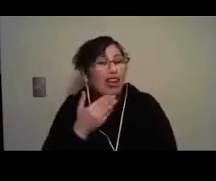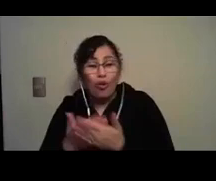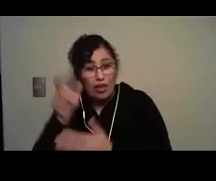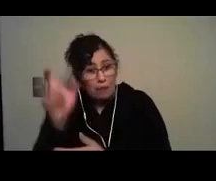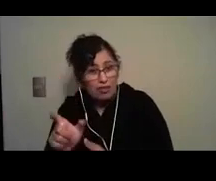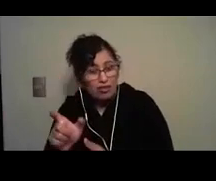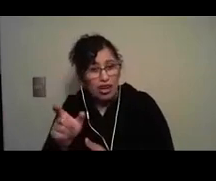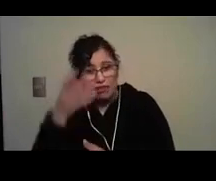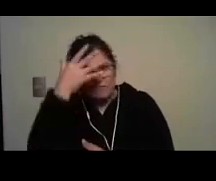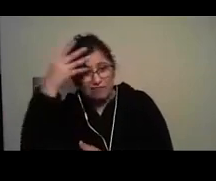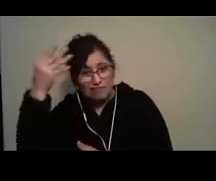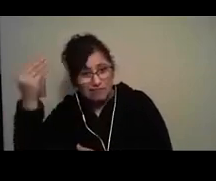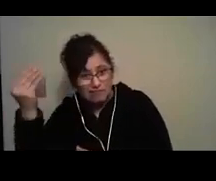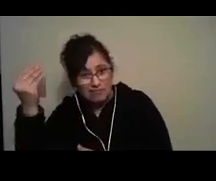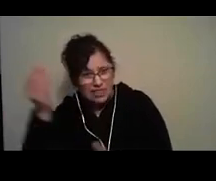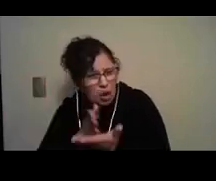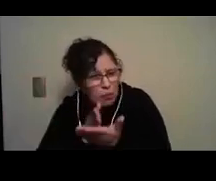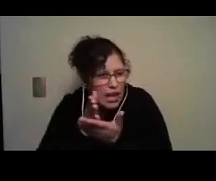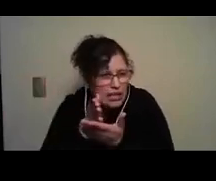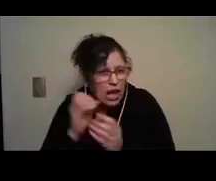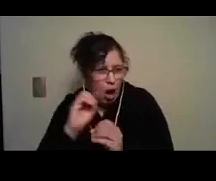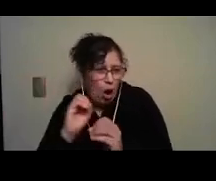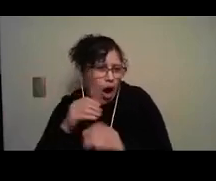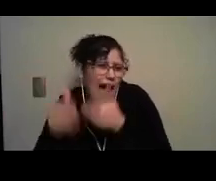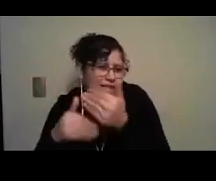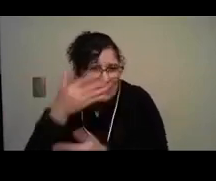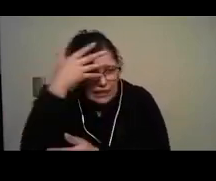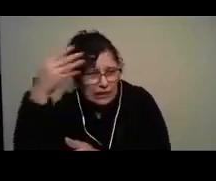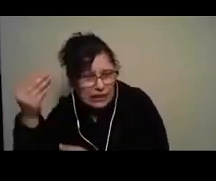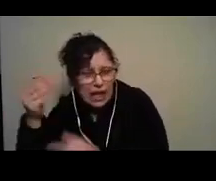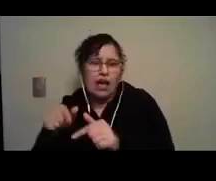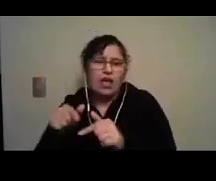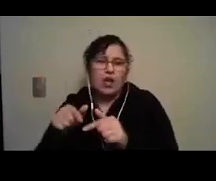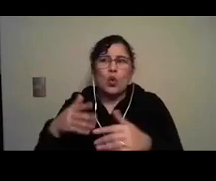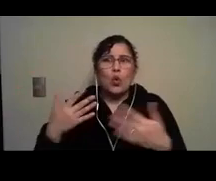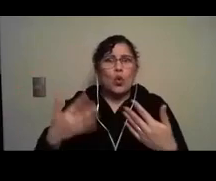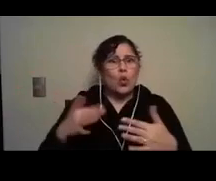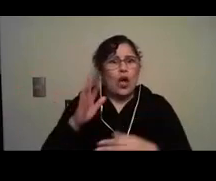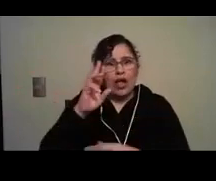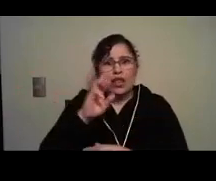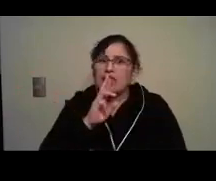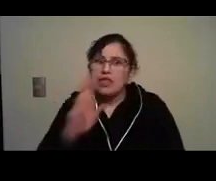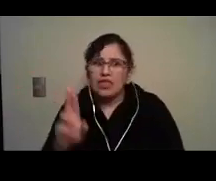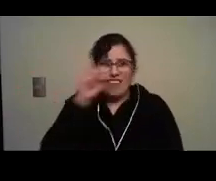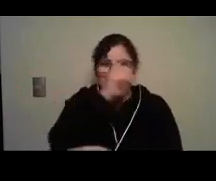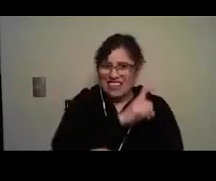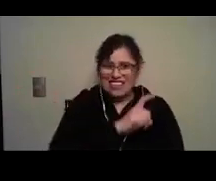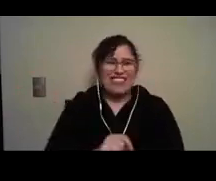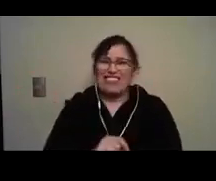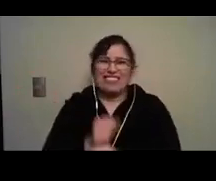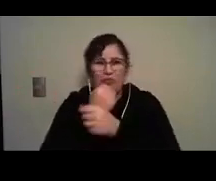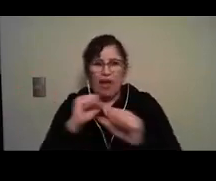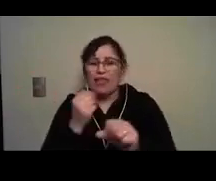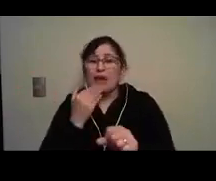proceso de demencia, ¿cierto? Estas cosas prácticas ya les generan mucha dificultad ya en términos de